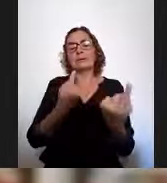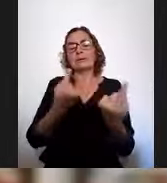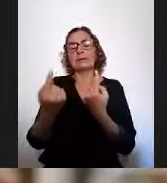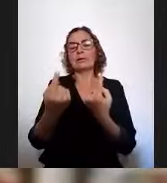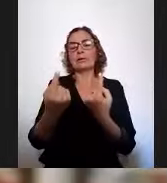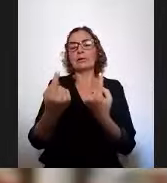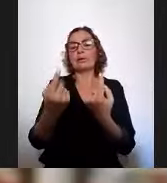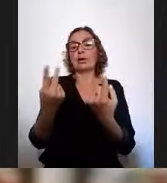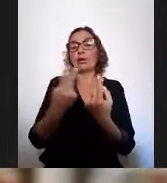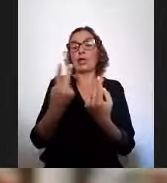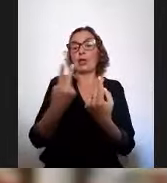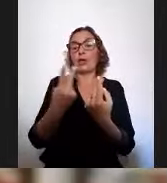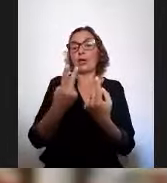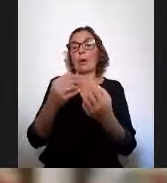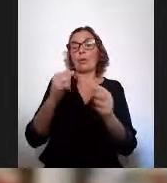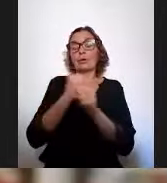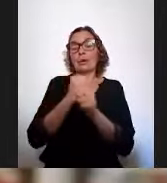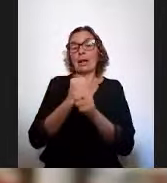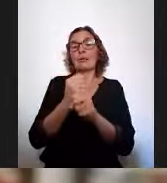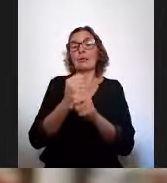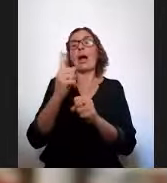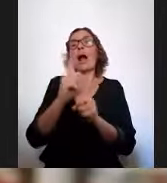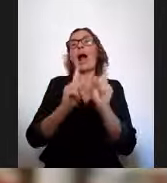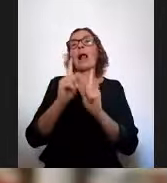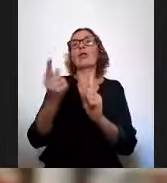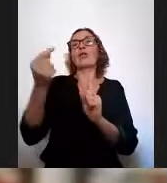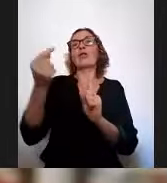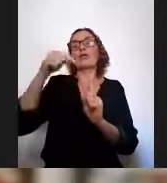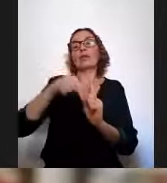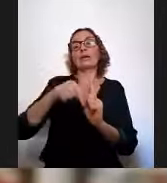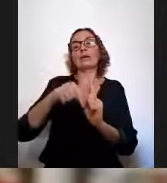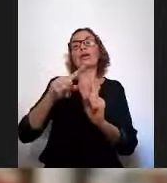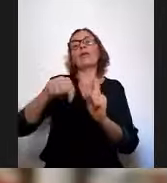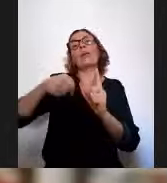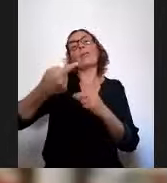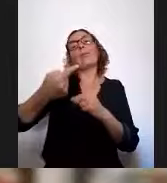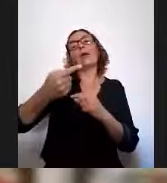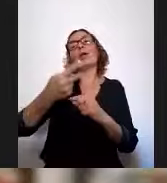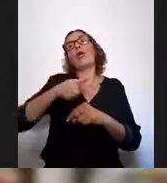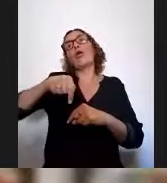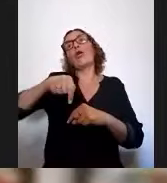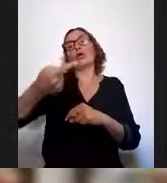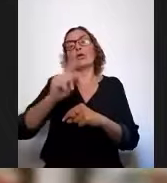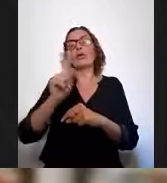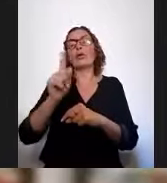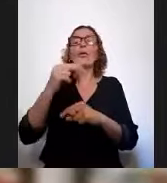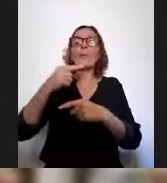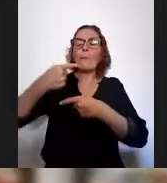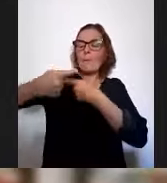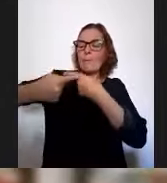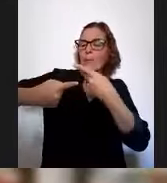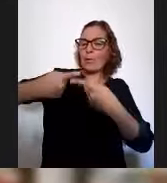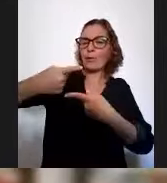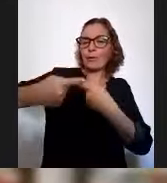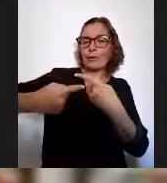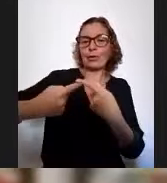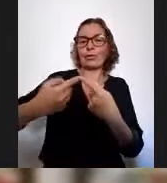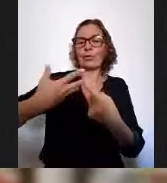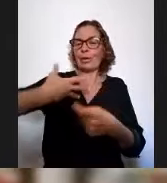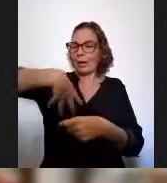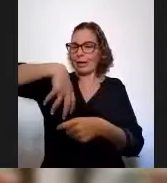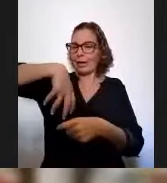vamos trabajando, no es que algo venga primero y después lo otro. Es un proceso que tenemos que ir llevando